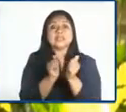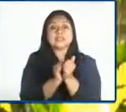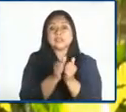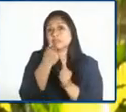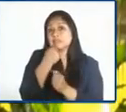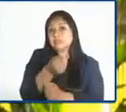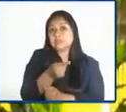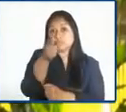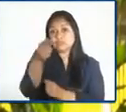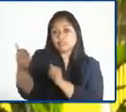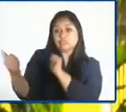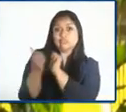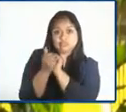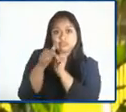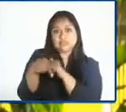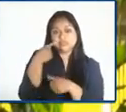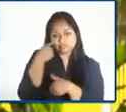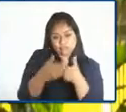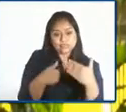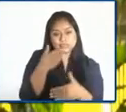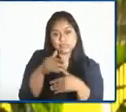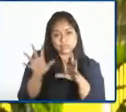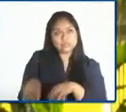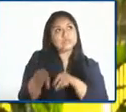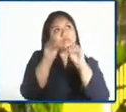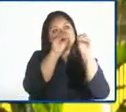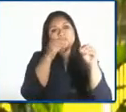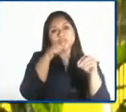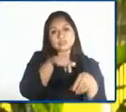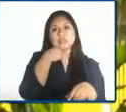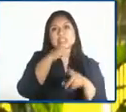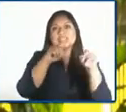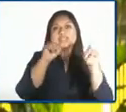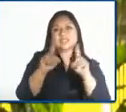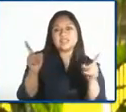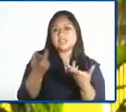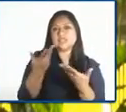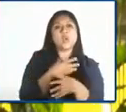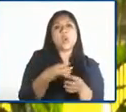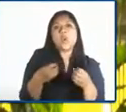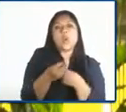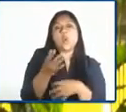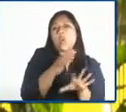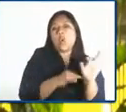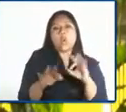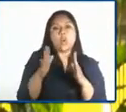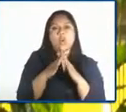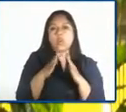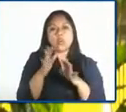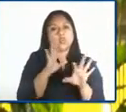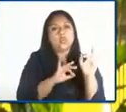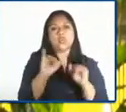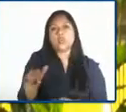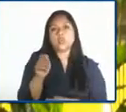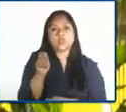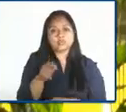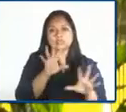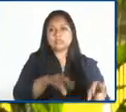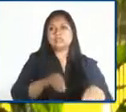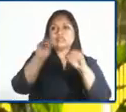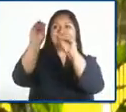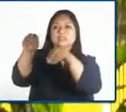de ustedes en estos traslados que se realizan desde el interior del país a las, diversas casas o juzgados a los cuales deberían de ser llevados estos